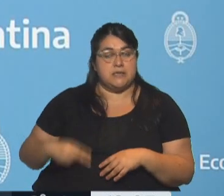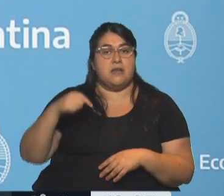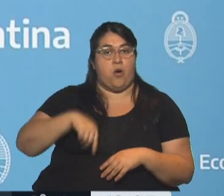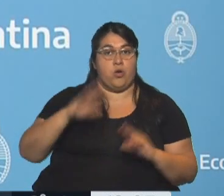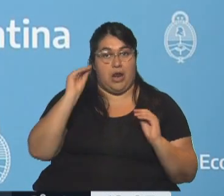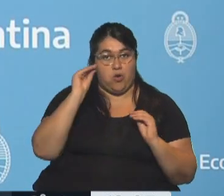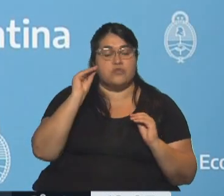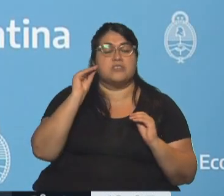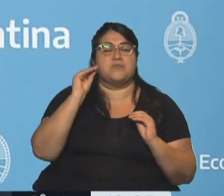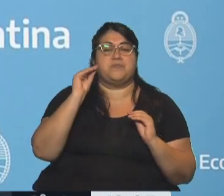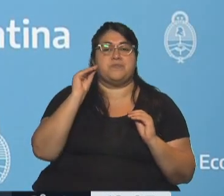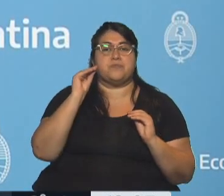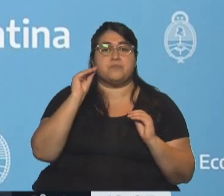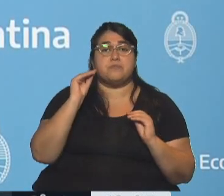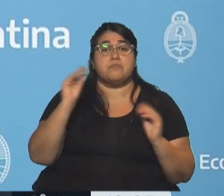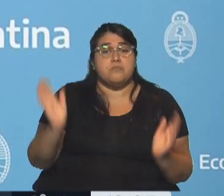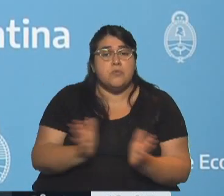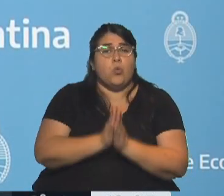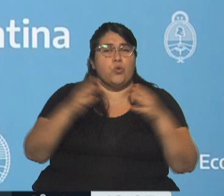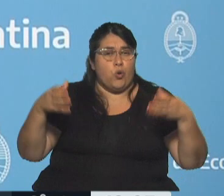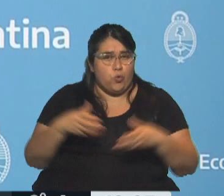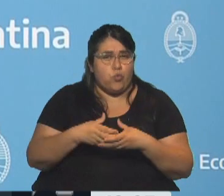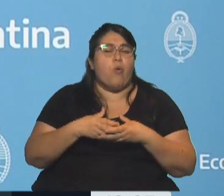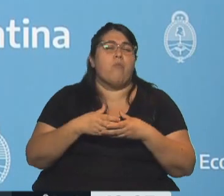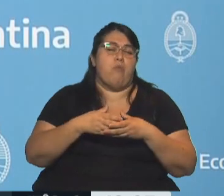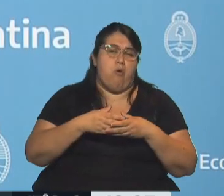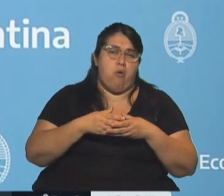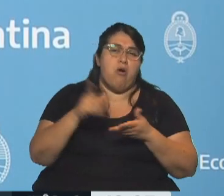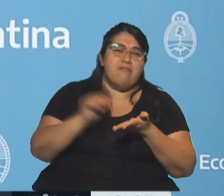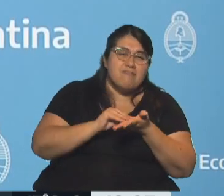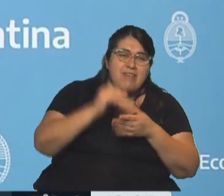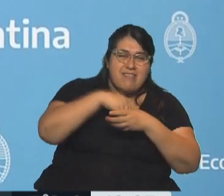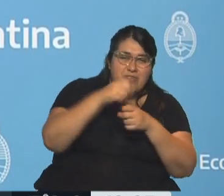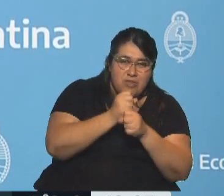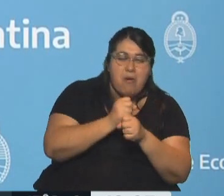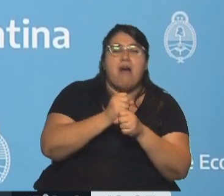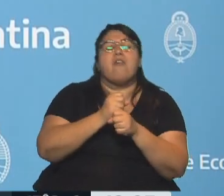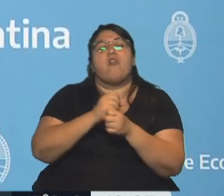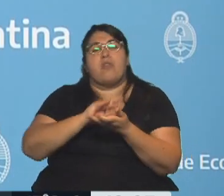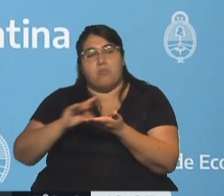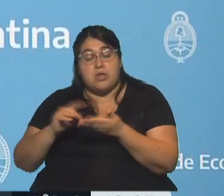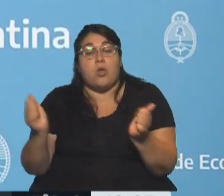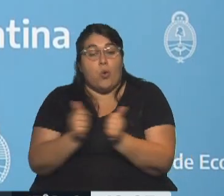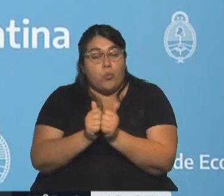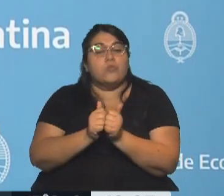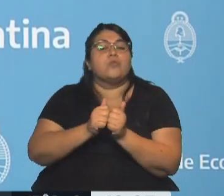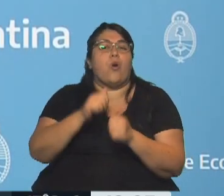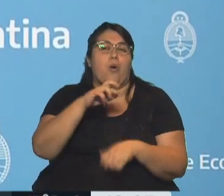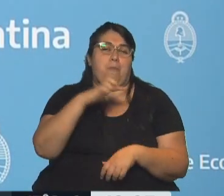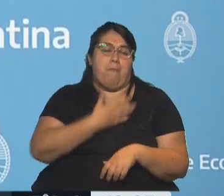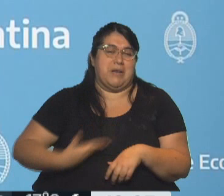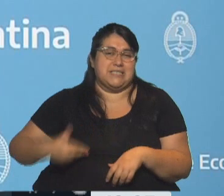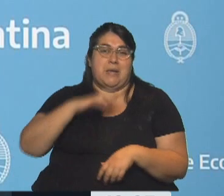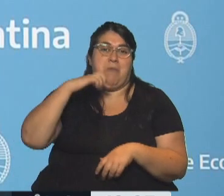noche junto con una delegación de funcionarios y legisladores, entre ellos el diputado y presidente del PJ